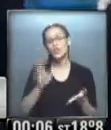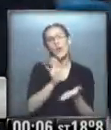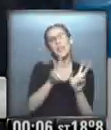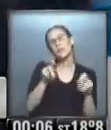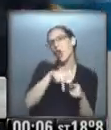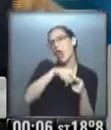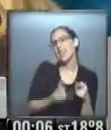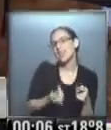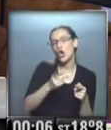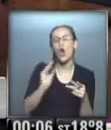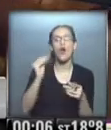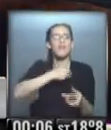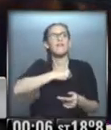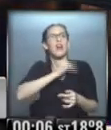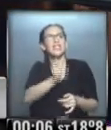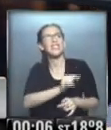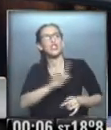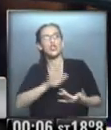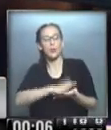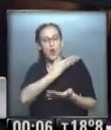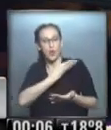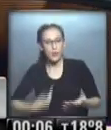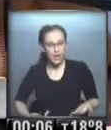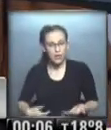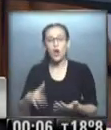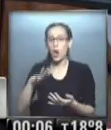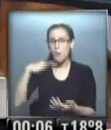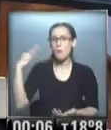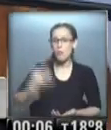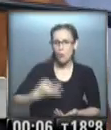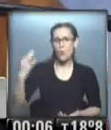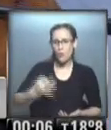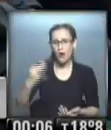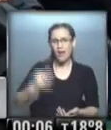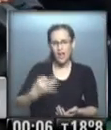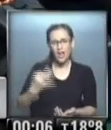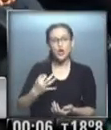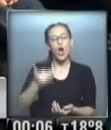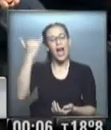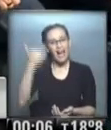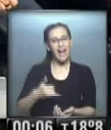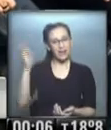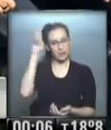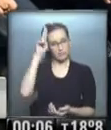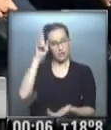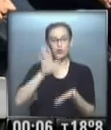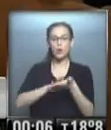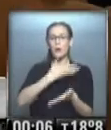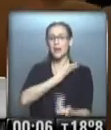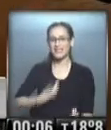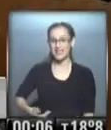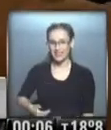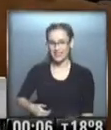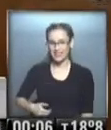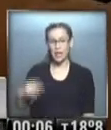buenas o menos bondadosas que se puedan hacer sobre estos mensajes, lo cierto es que se respondió con respeto a la situación de la presidenta. Pero bueno, aquí